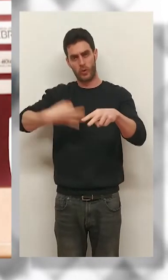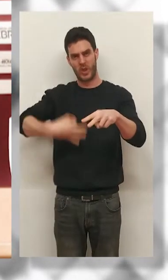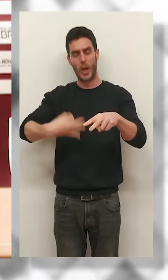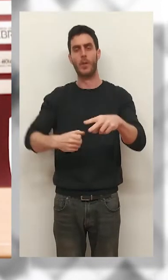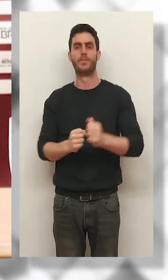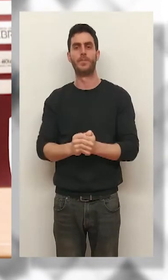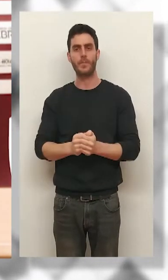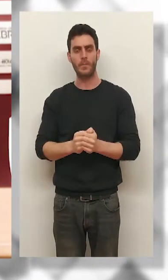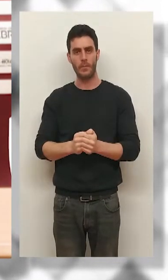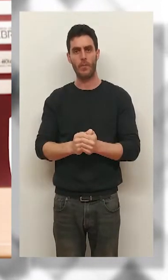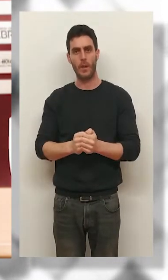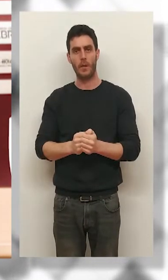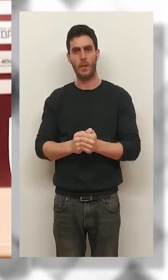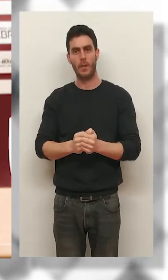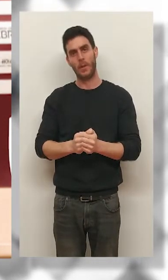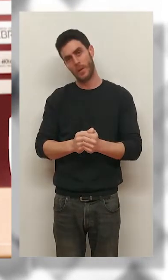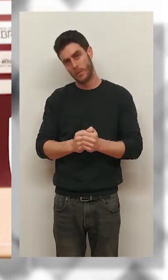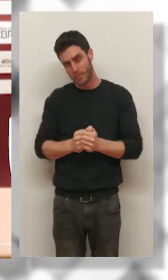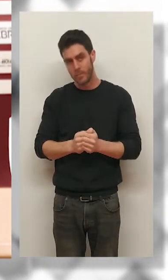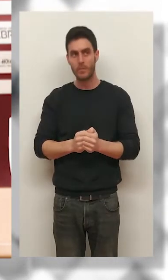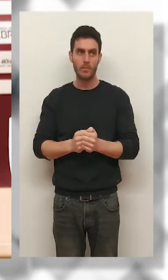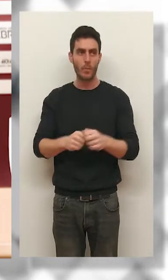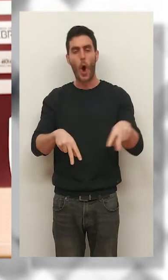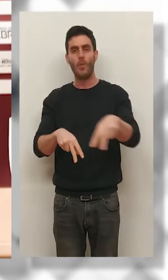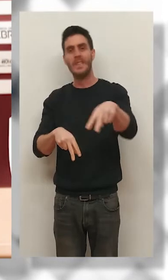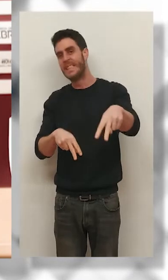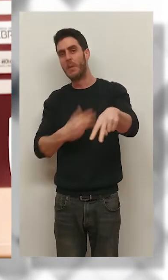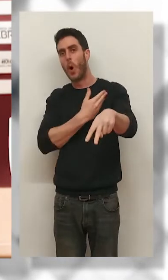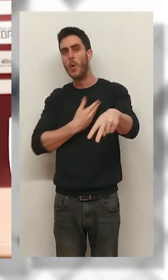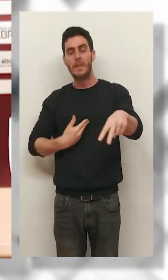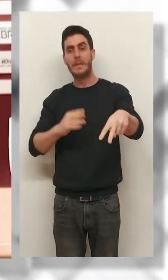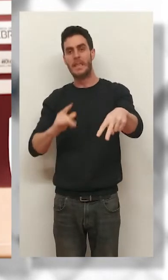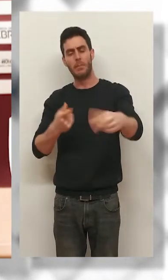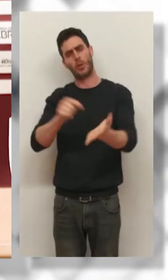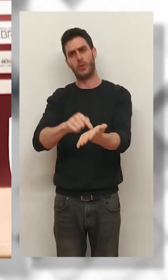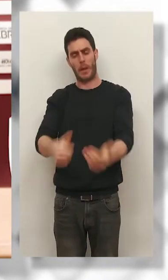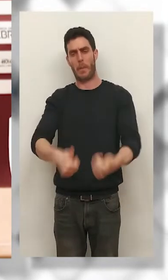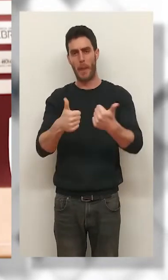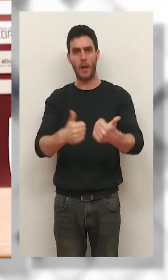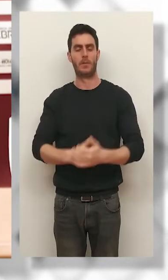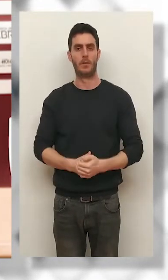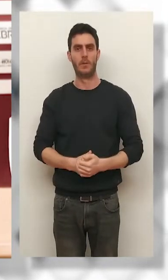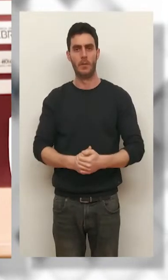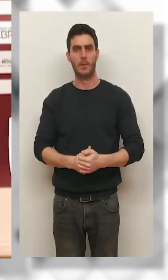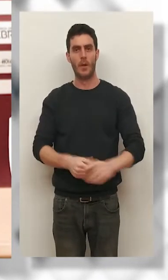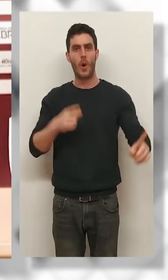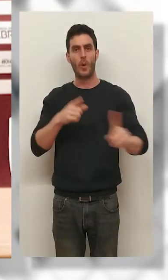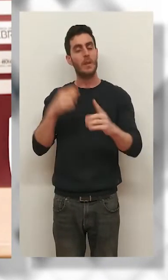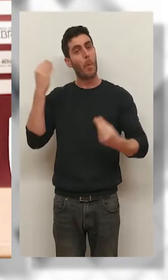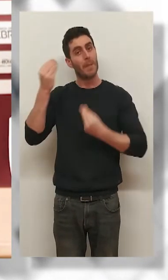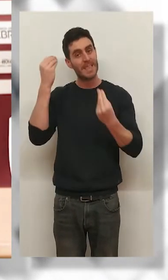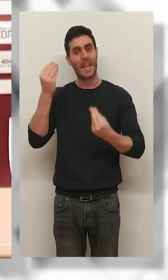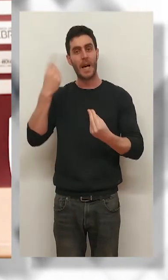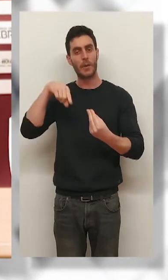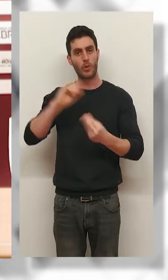ciertos aspectos del juego ofensivo, pero nos tenemos que exigir más para pensar que somos uno de los equipos que